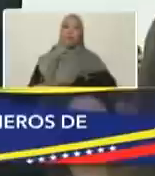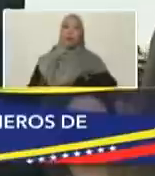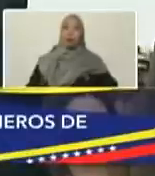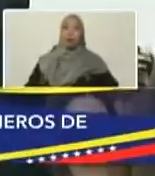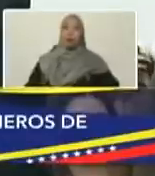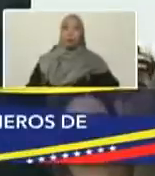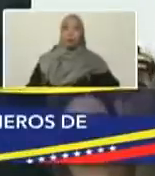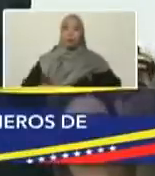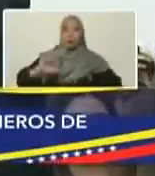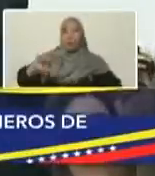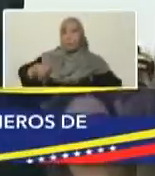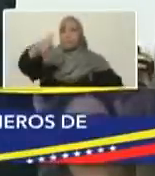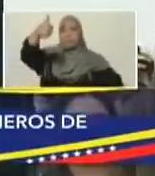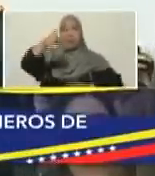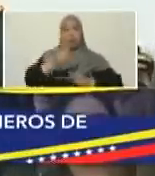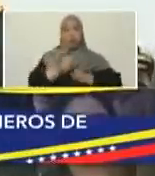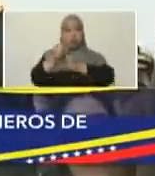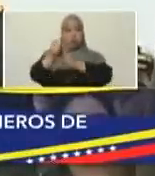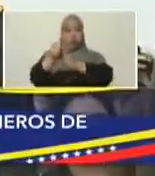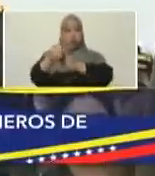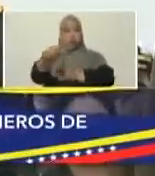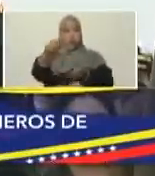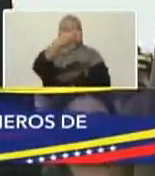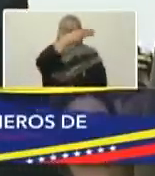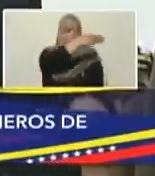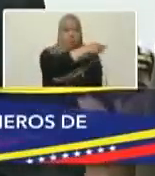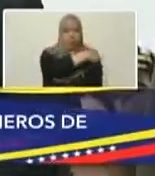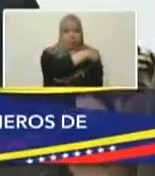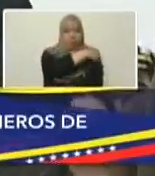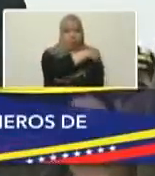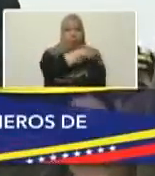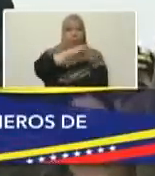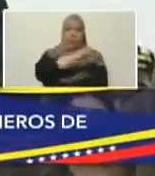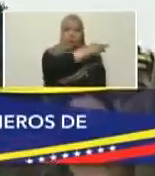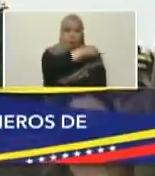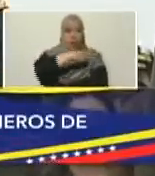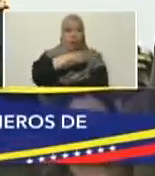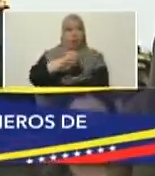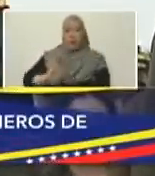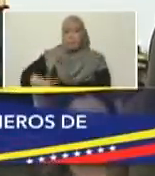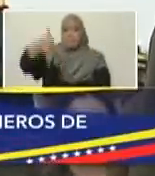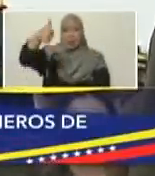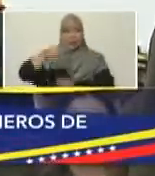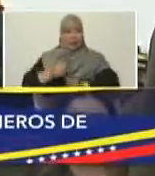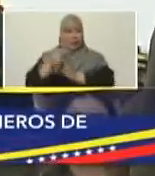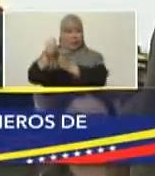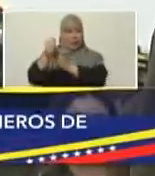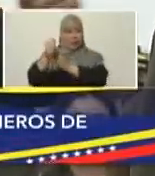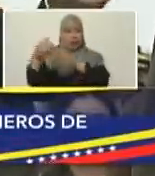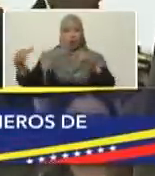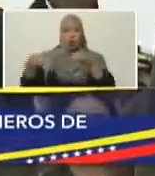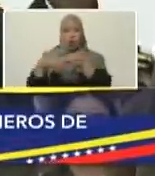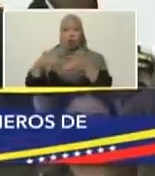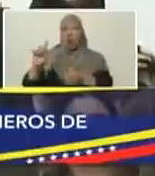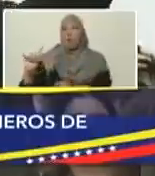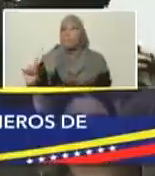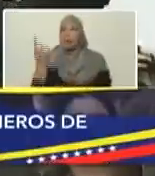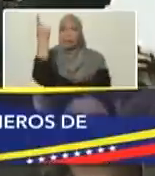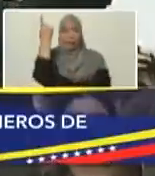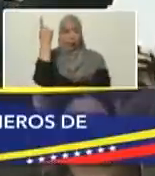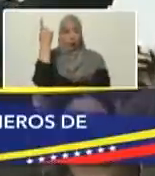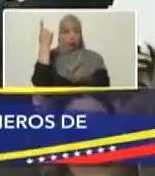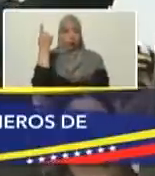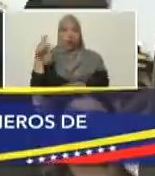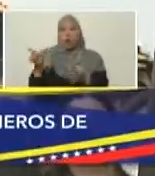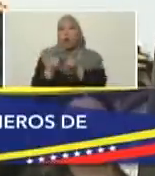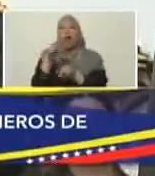Mayor y capitán de corbeta de la Fuerza Armada Nacional Bolivariana. Los primeros, como el